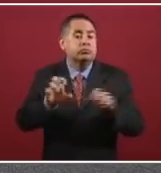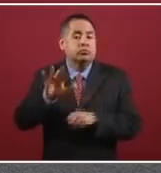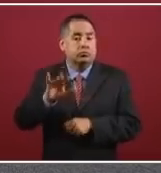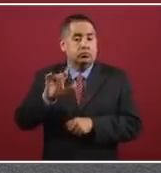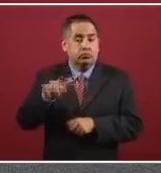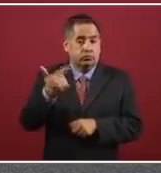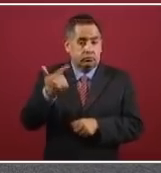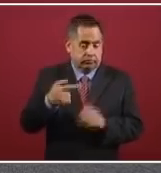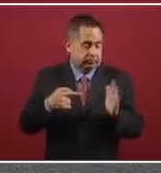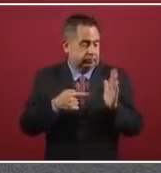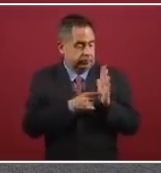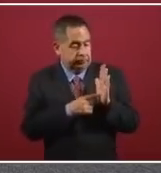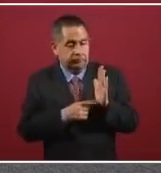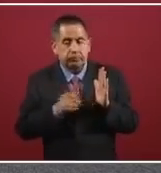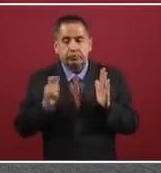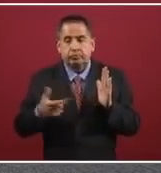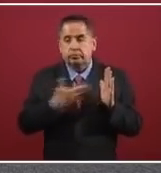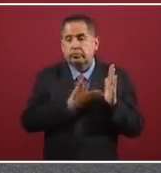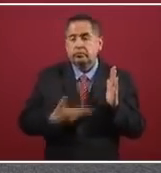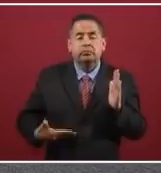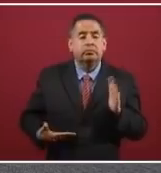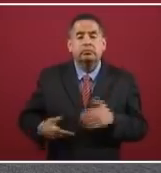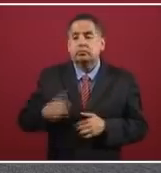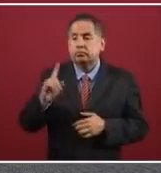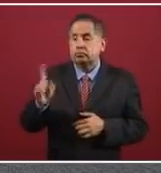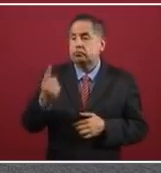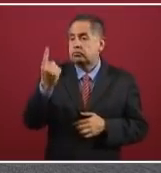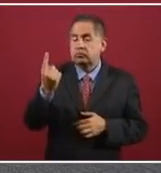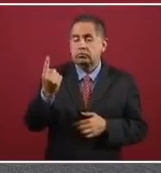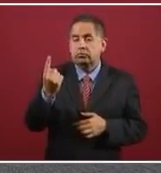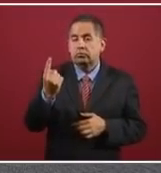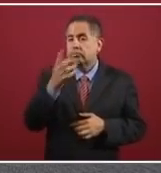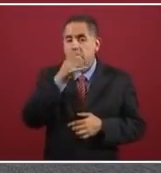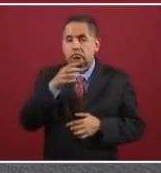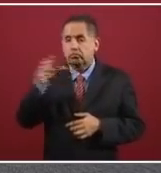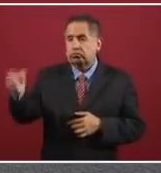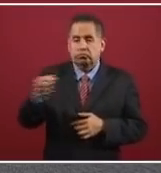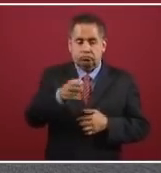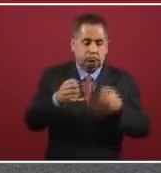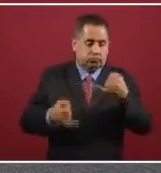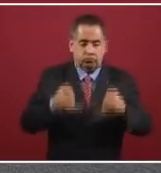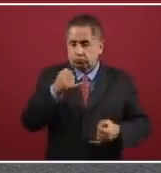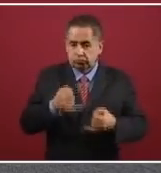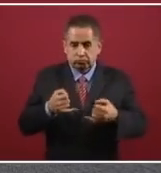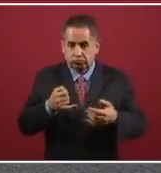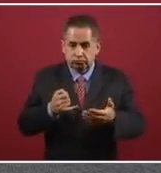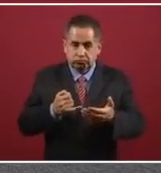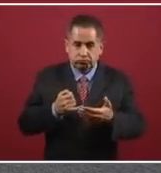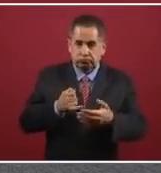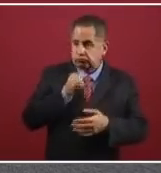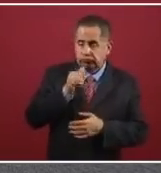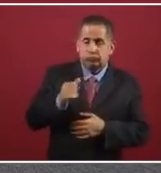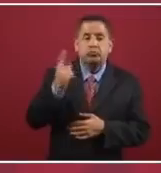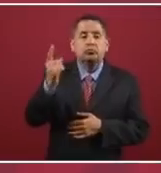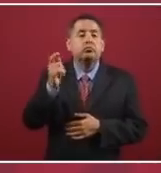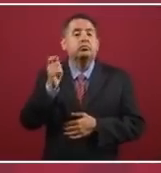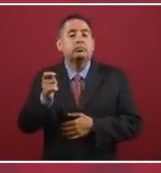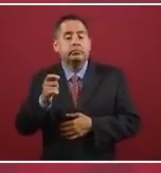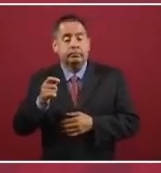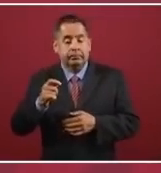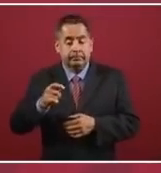1857, que el presidente solo podía ser juzgado por traición a la patria. Ese es